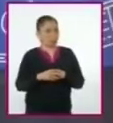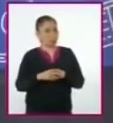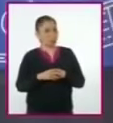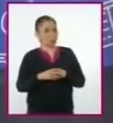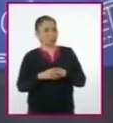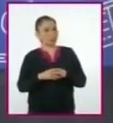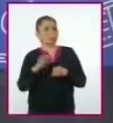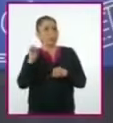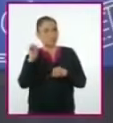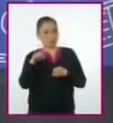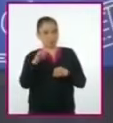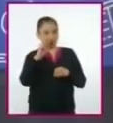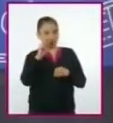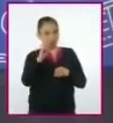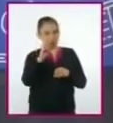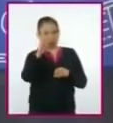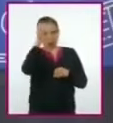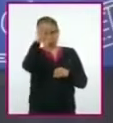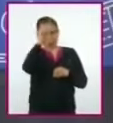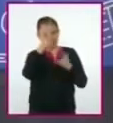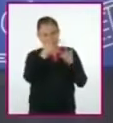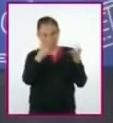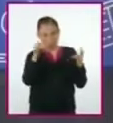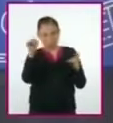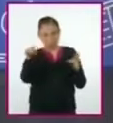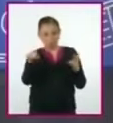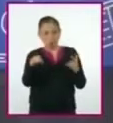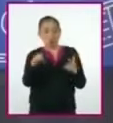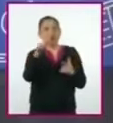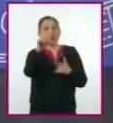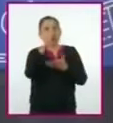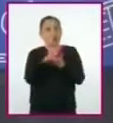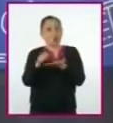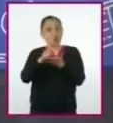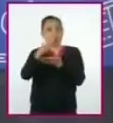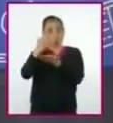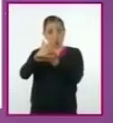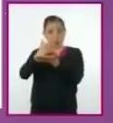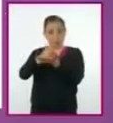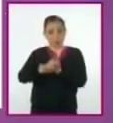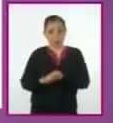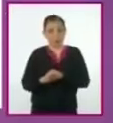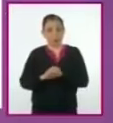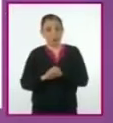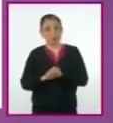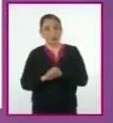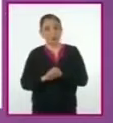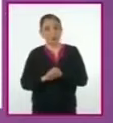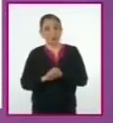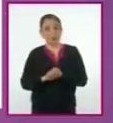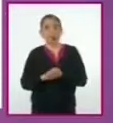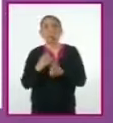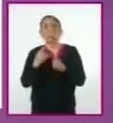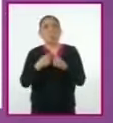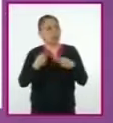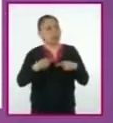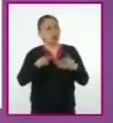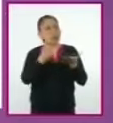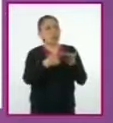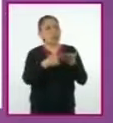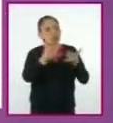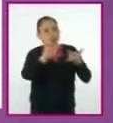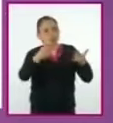A partir de lo que recuerden de la historia, escriban en su cuaderno. ¿Quiénes son los